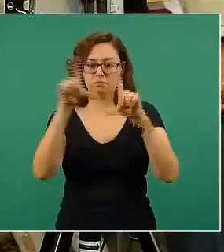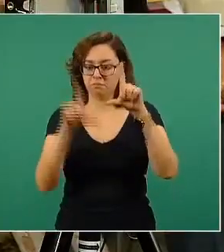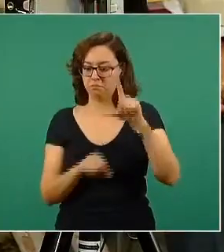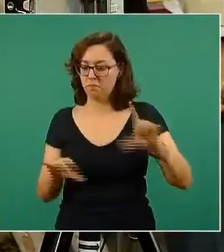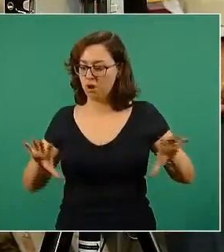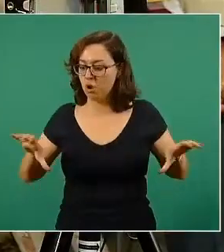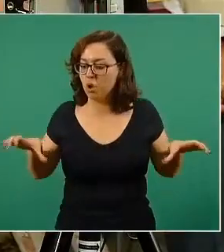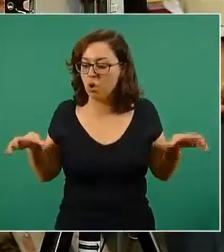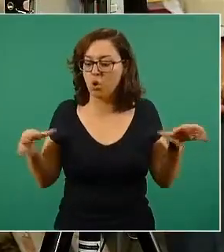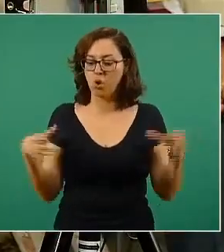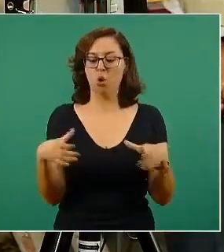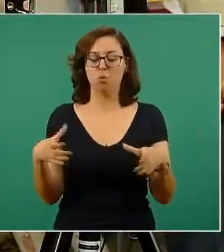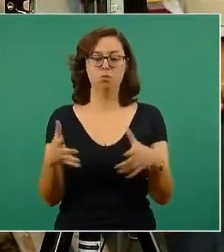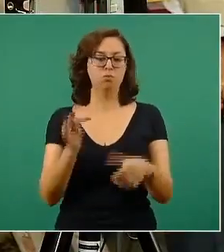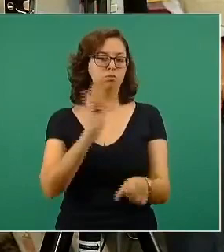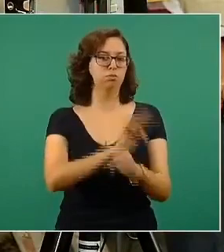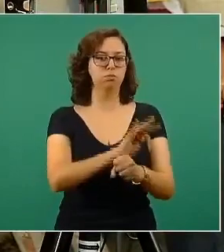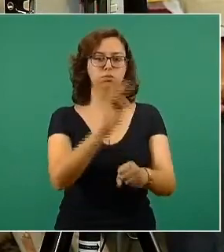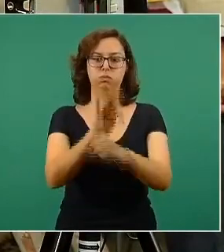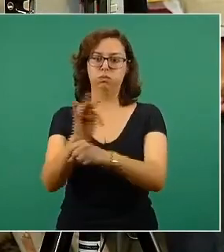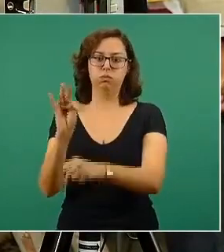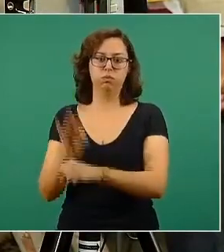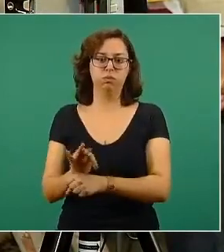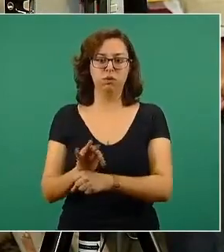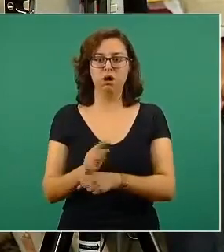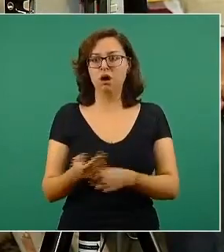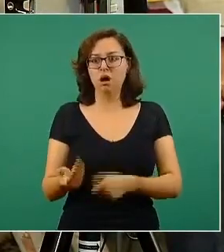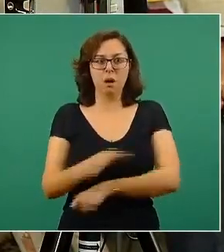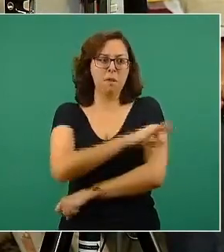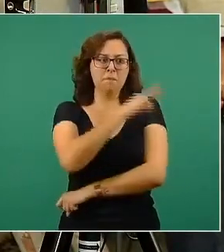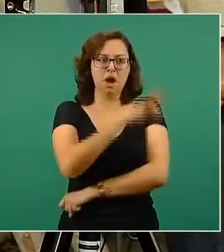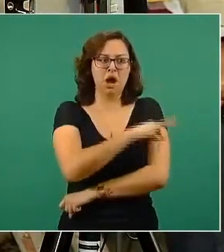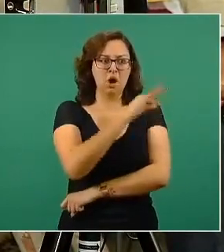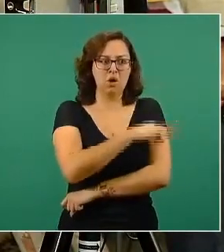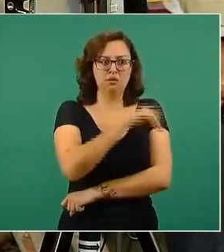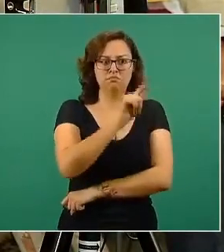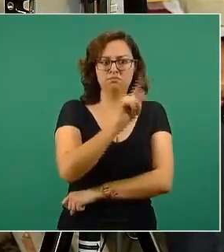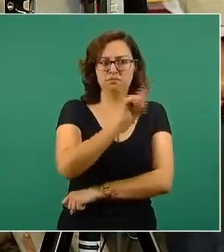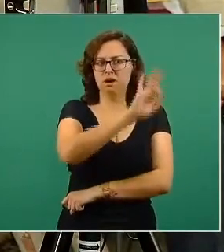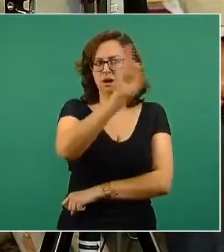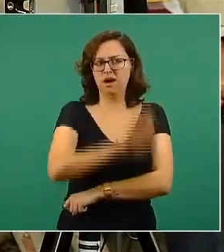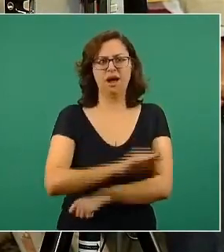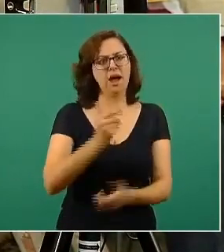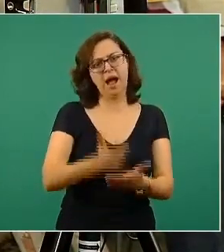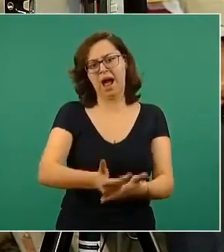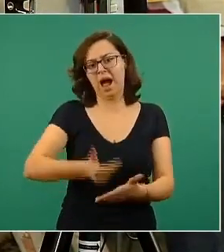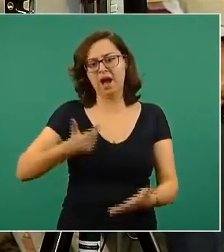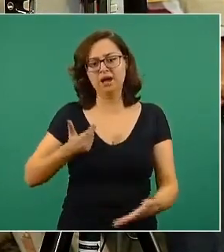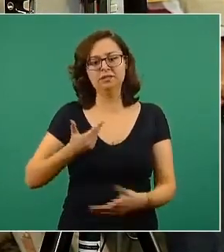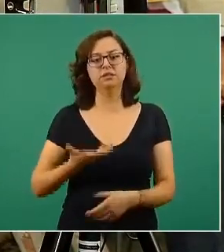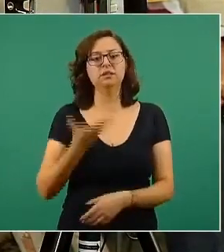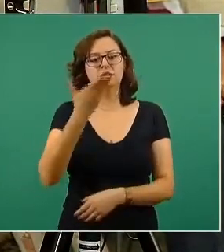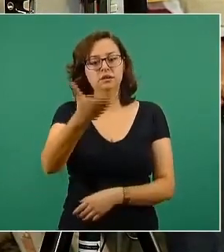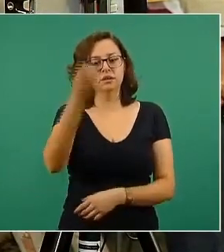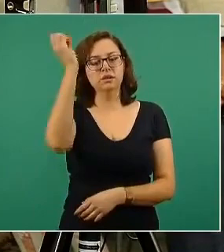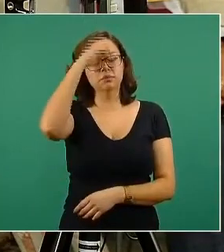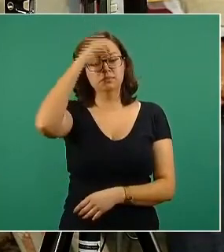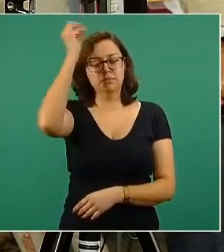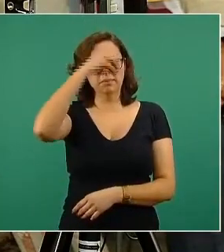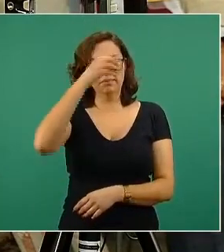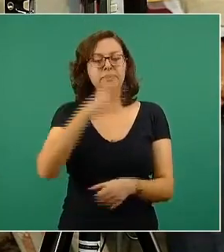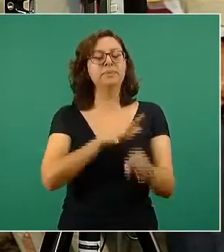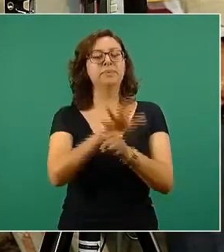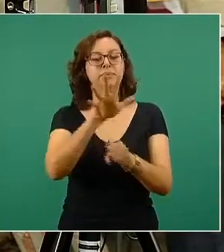llegar necesariamente a este 70% de la población vacunada. ¿Qué opinión tendría al respecto?